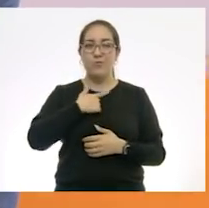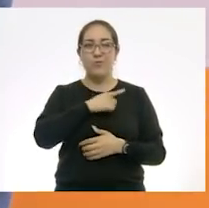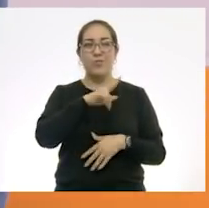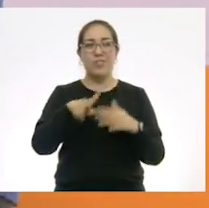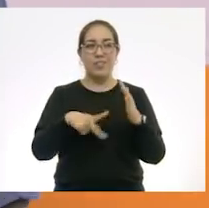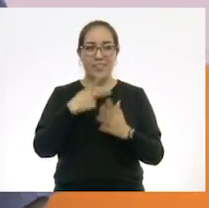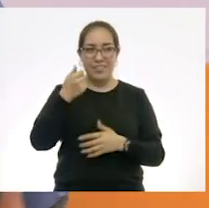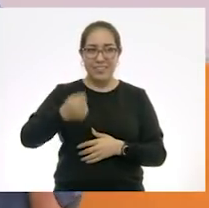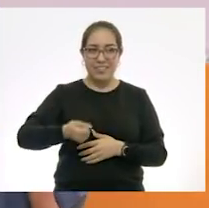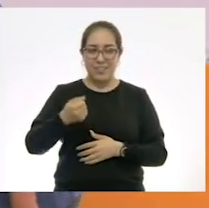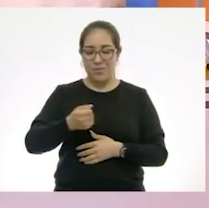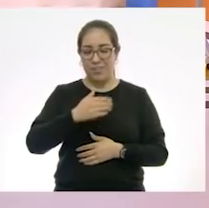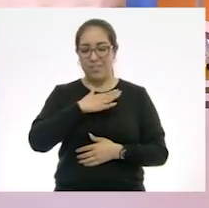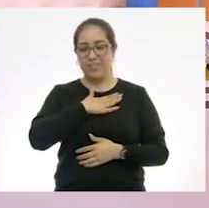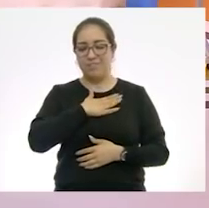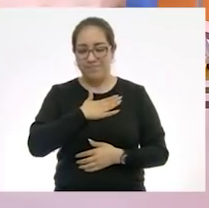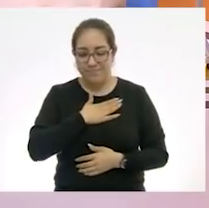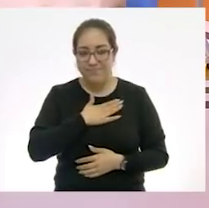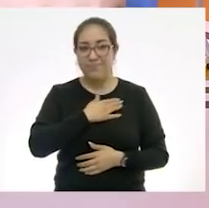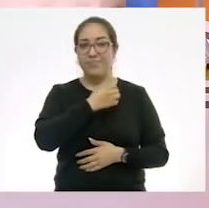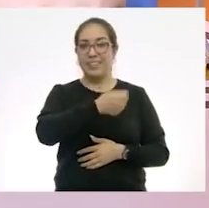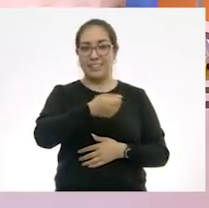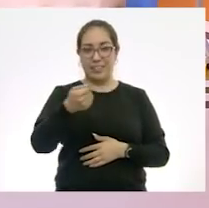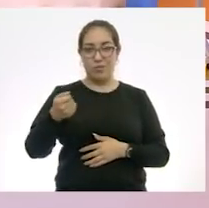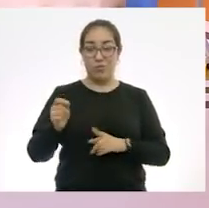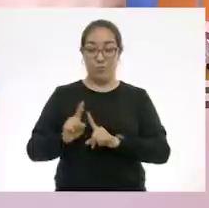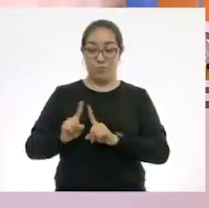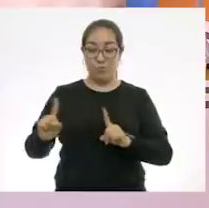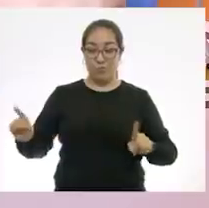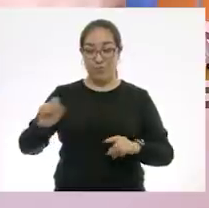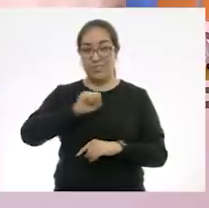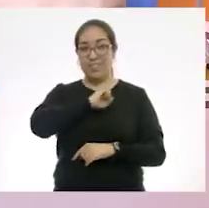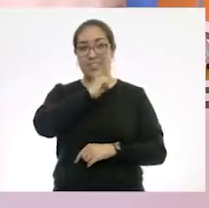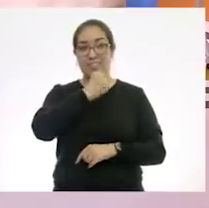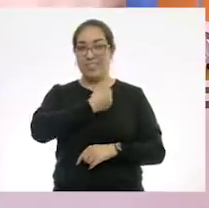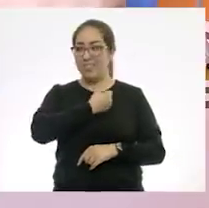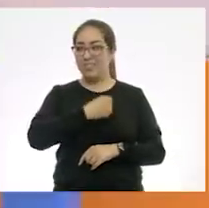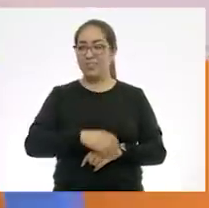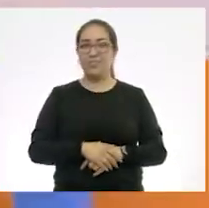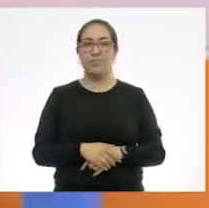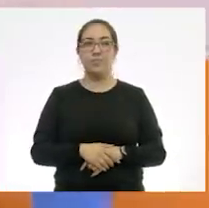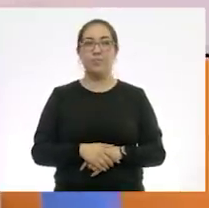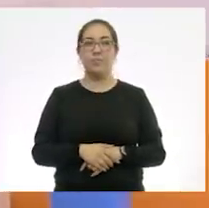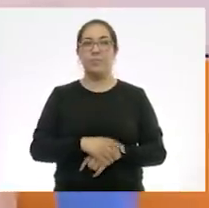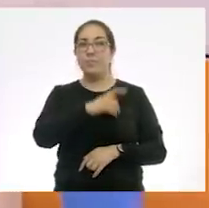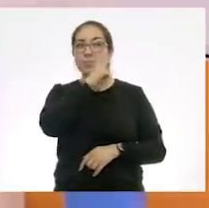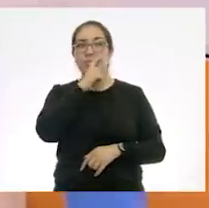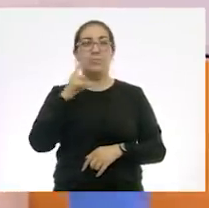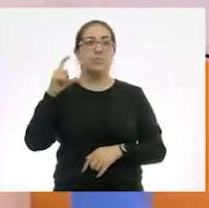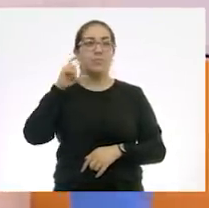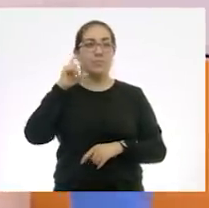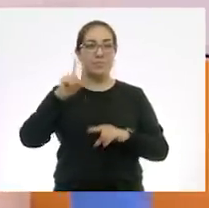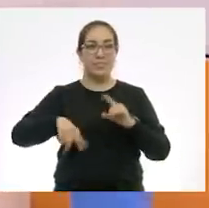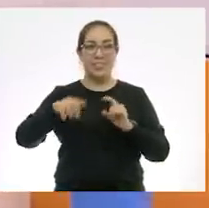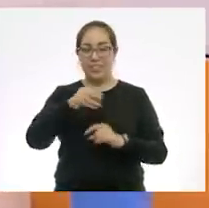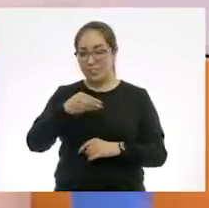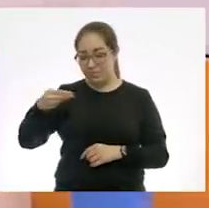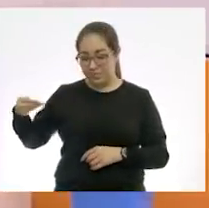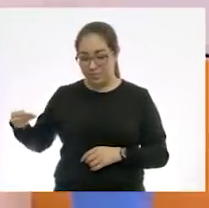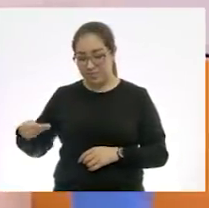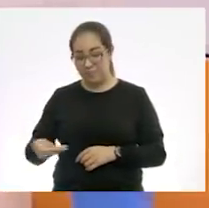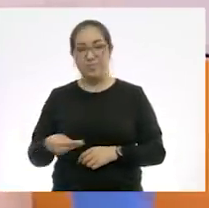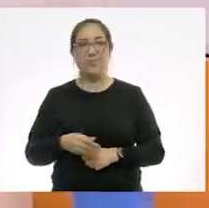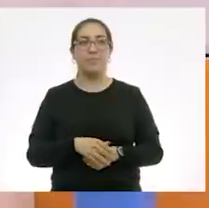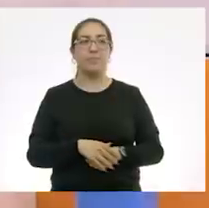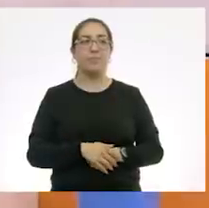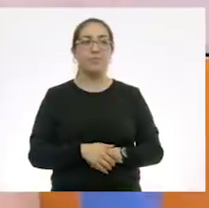saludamos de corazón a corazón y con la sana distancia. Que me quite el cubrebocas por seguridad y salud de todos. Por supuesto. Guardamos